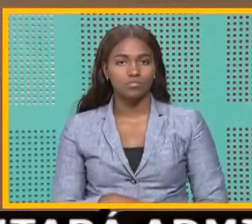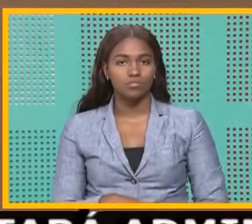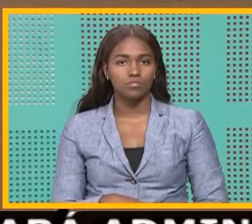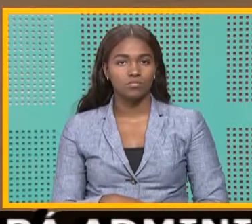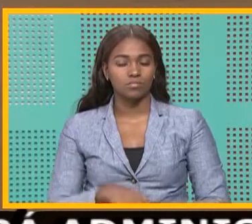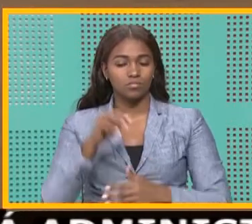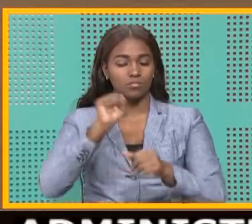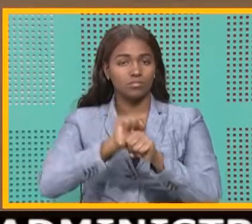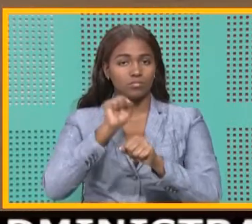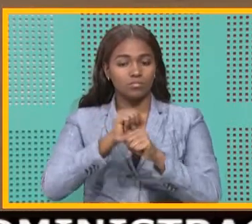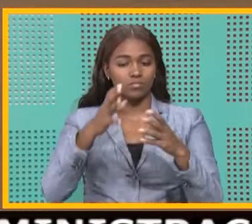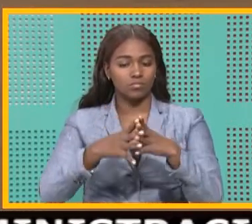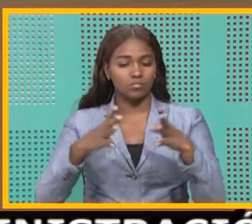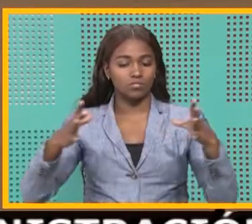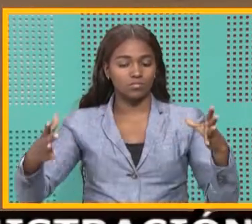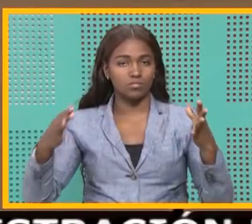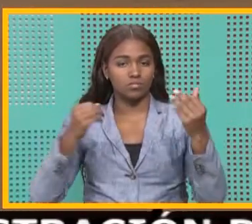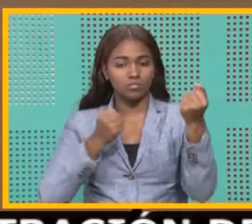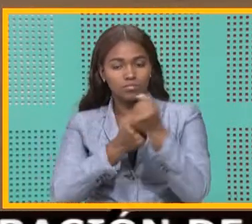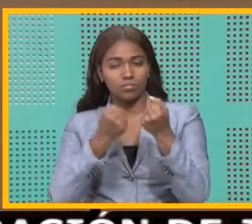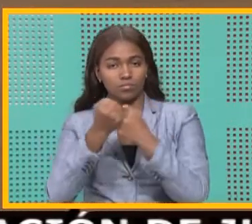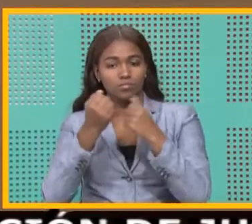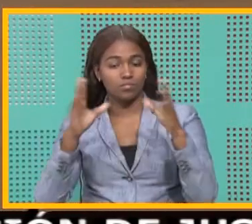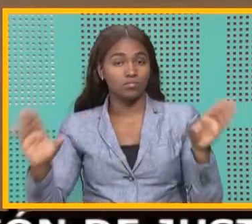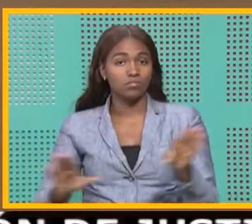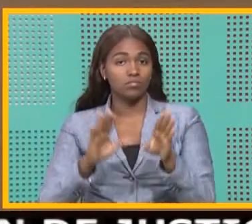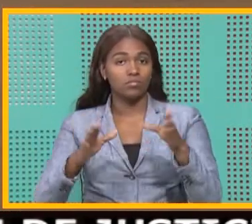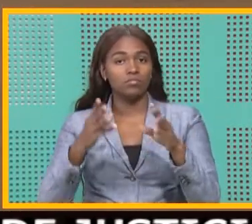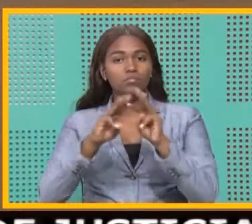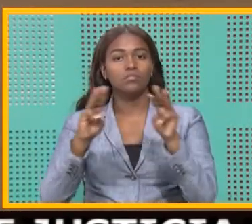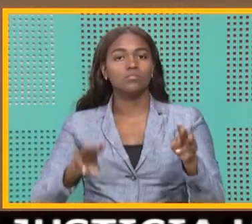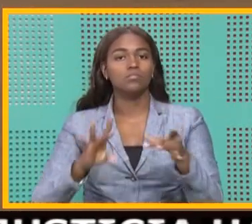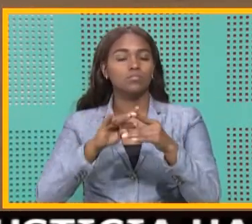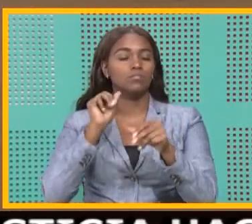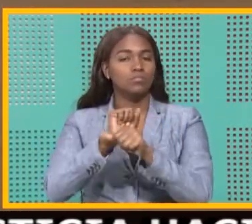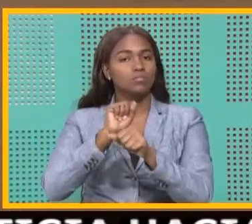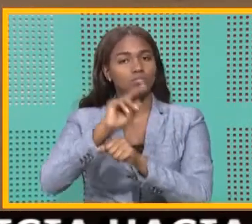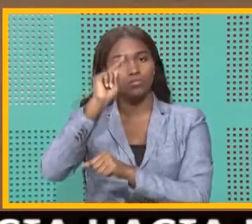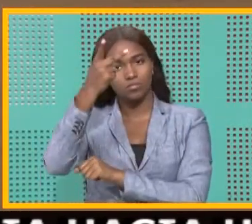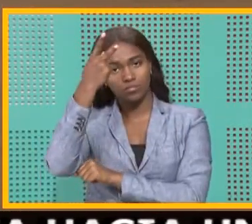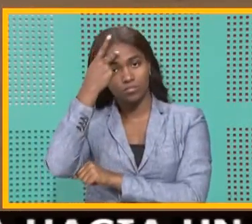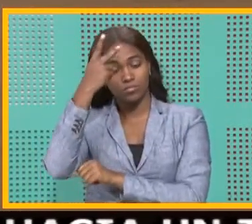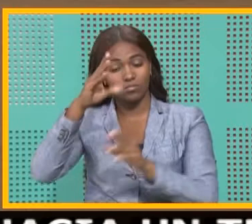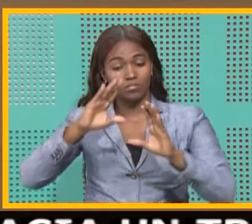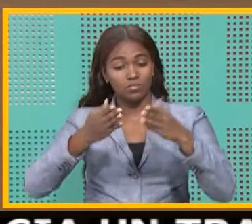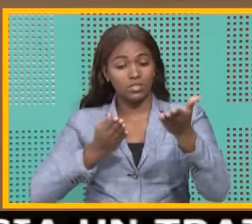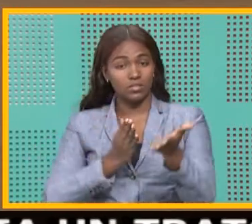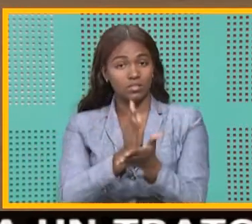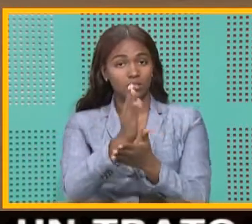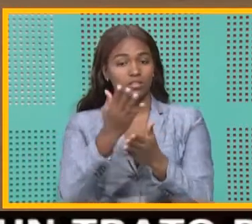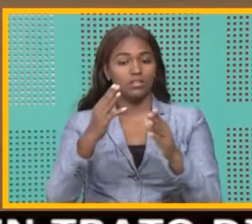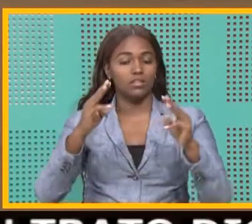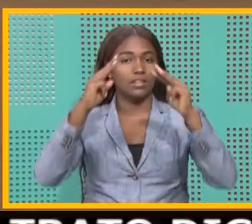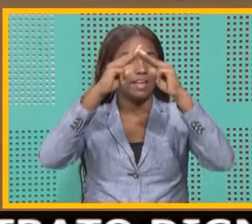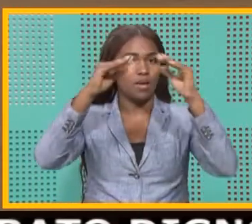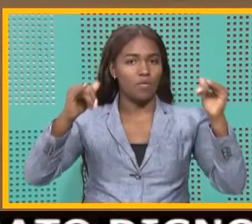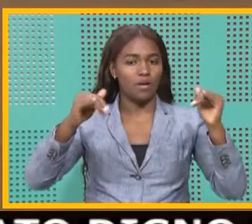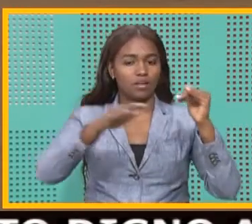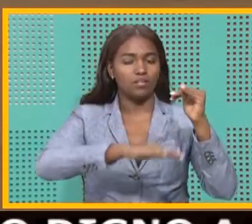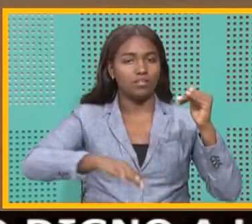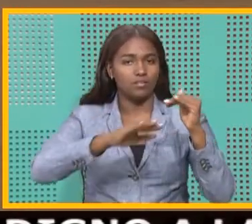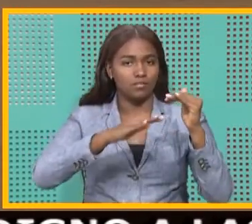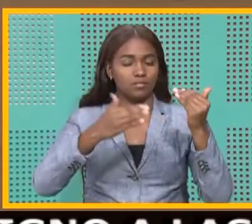Los trabajos de ampliación y remozamiento que realiza el Ministerio de Obras Públicas en la entrada de Higüey, provincia de la